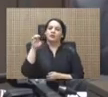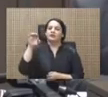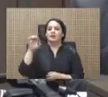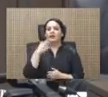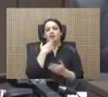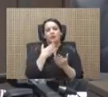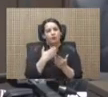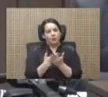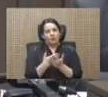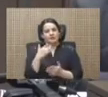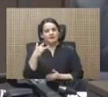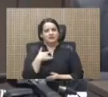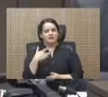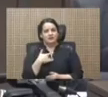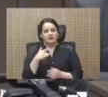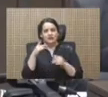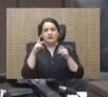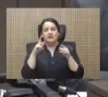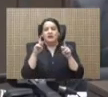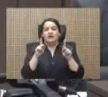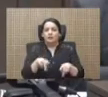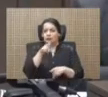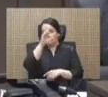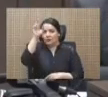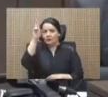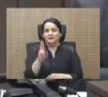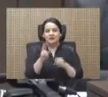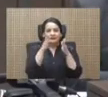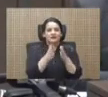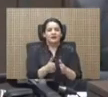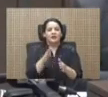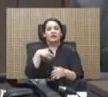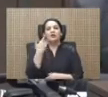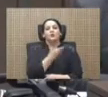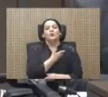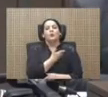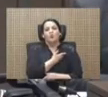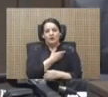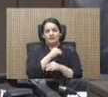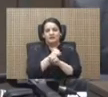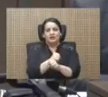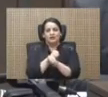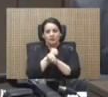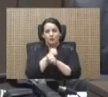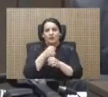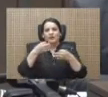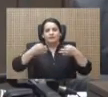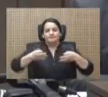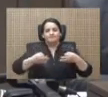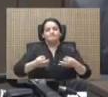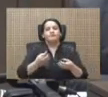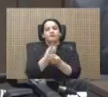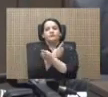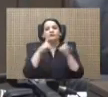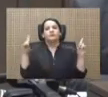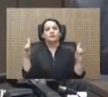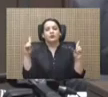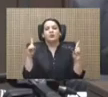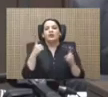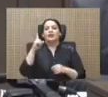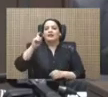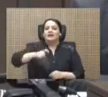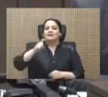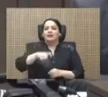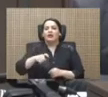buen sentir del costarricense y de nuestra consolidada democracia. Por eso es necesario